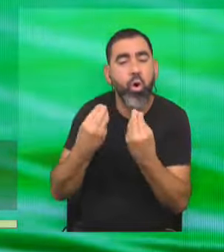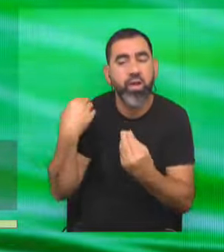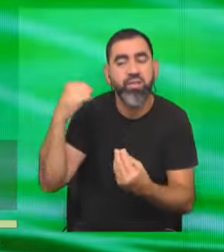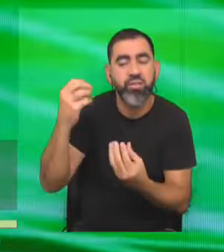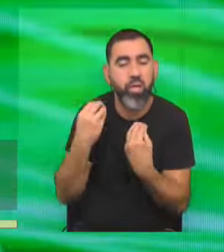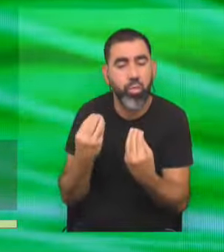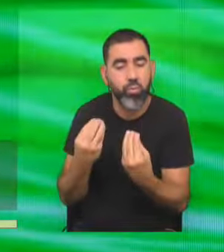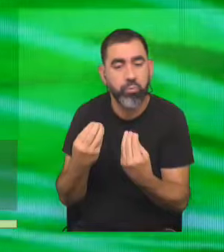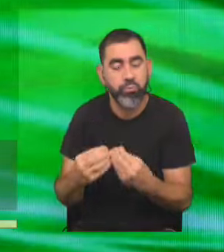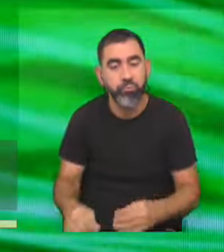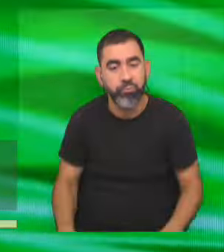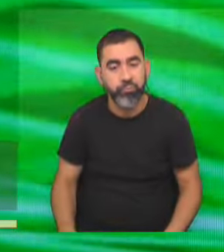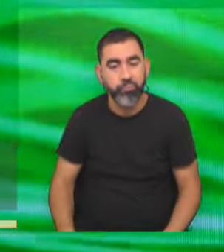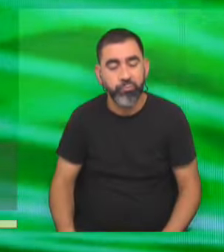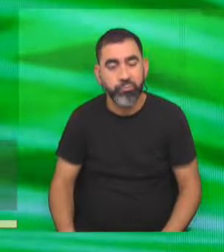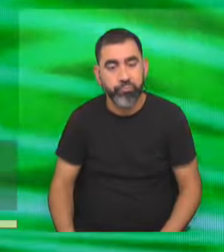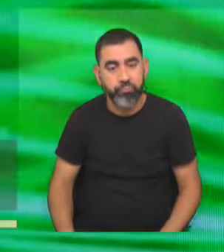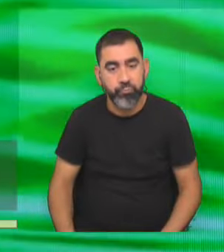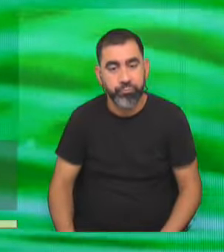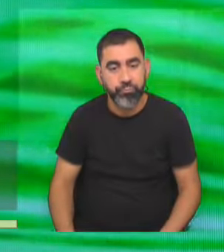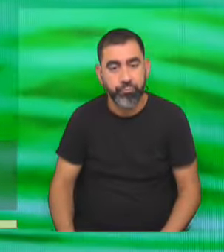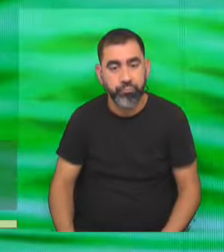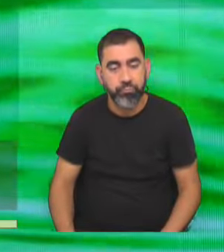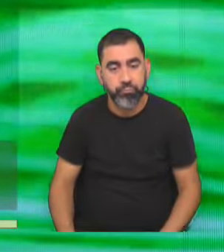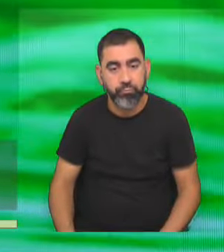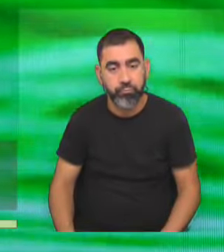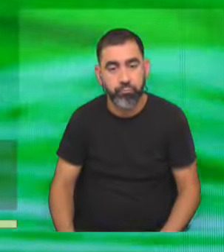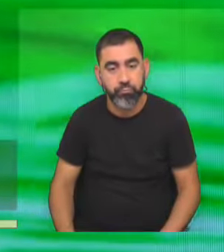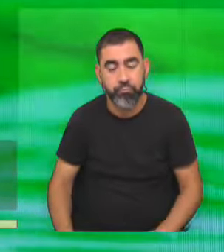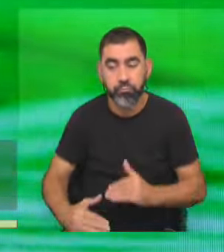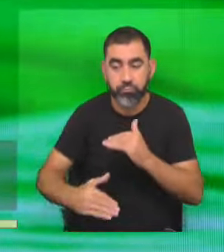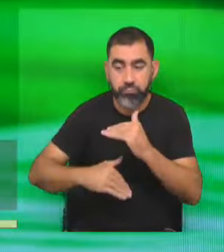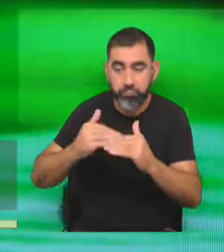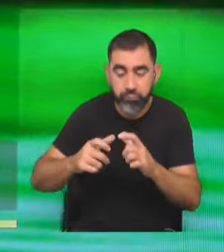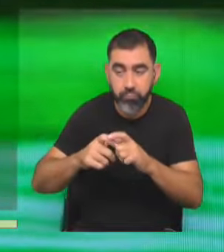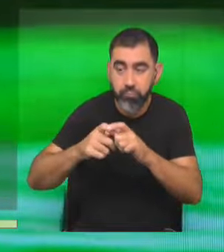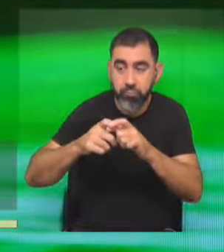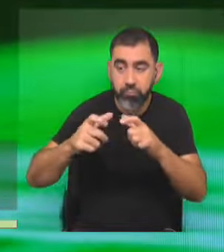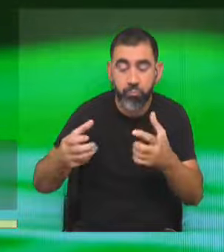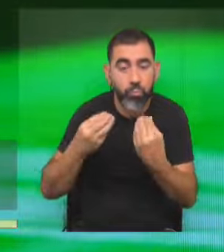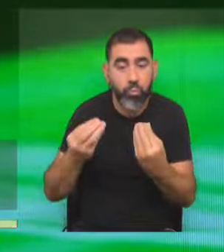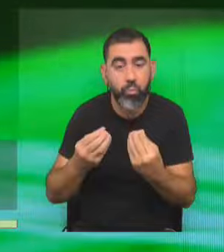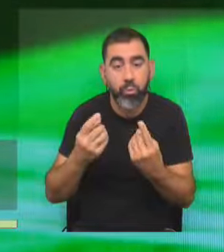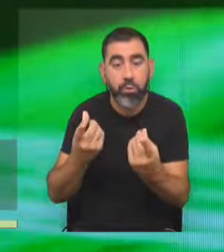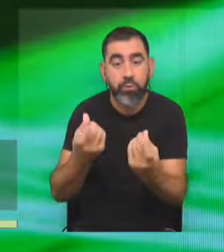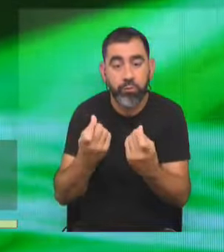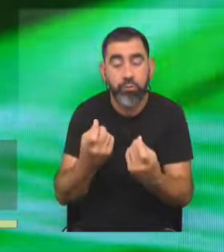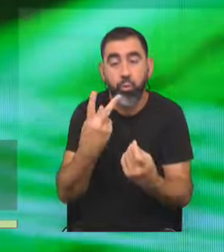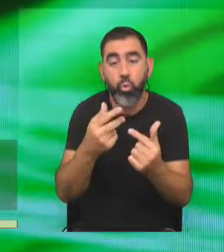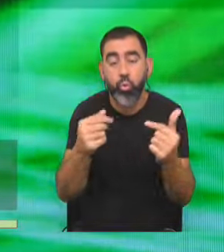organizado para prosperar para multiplicarse necesita de dos